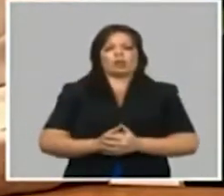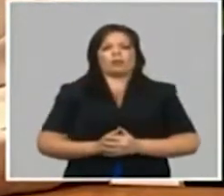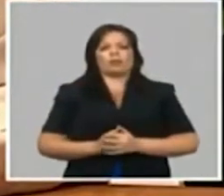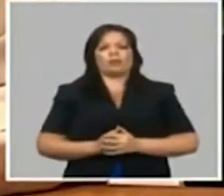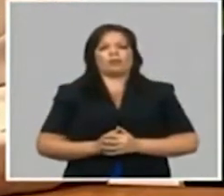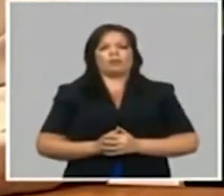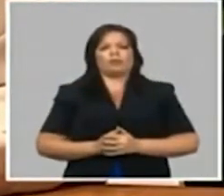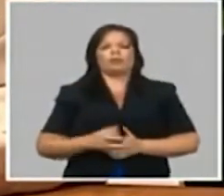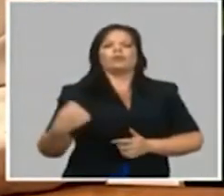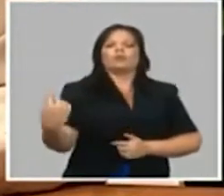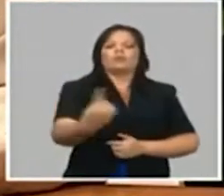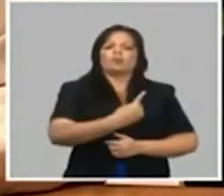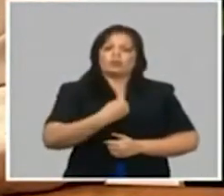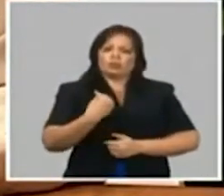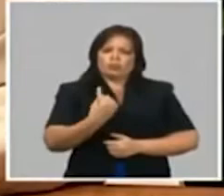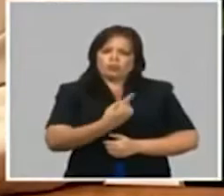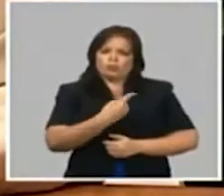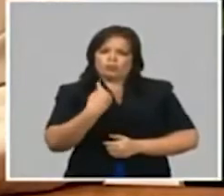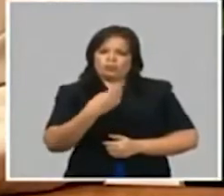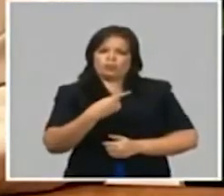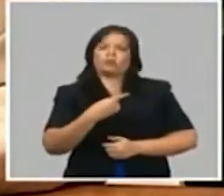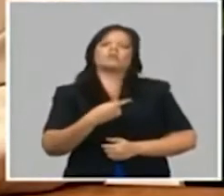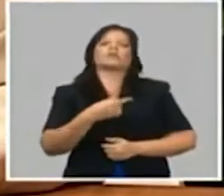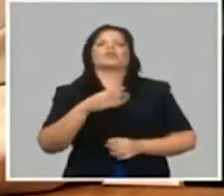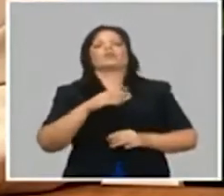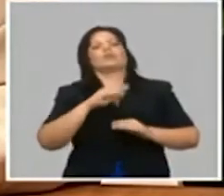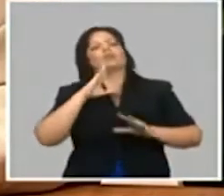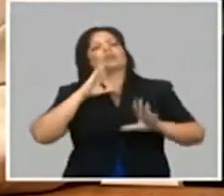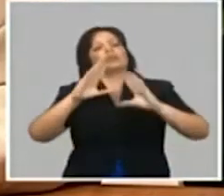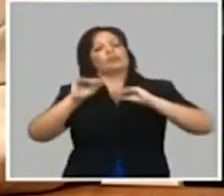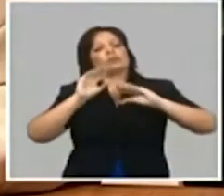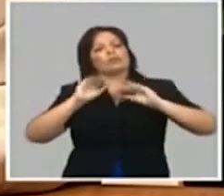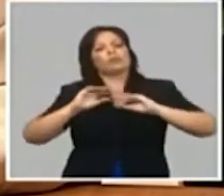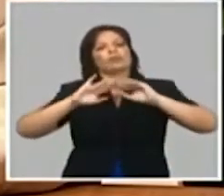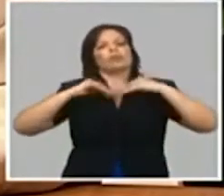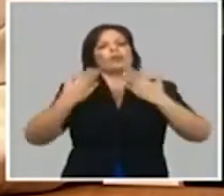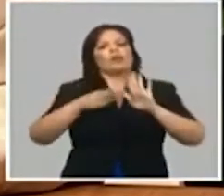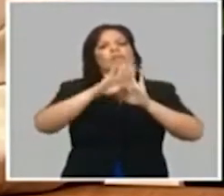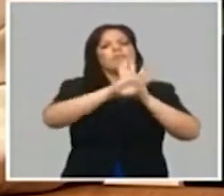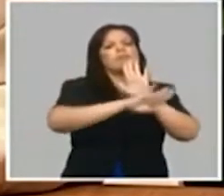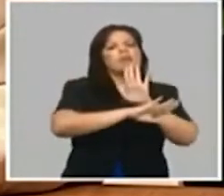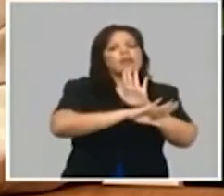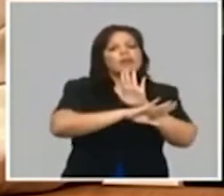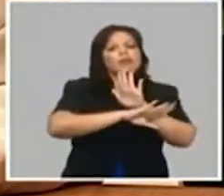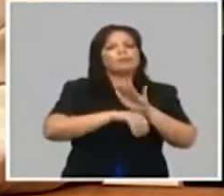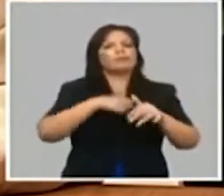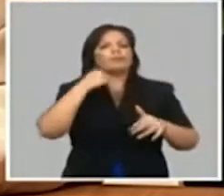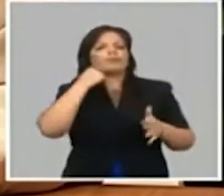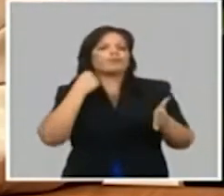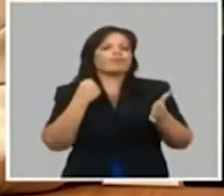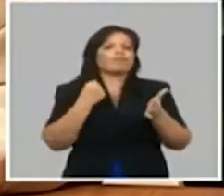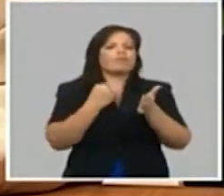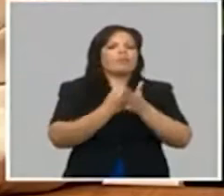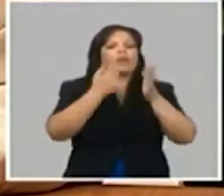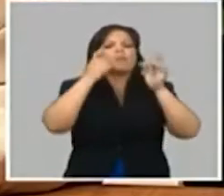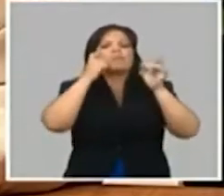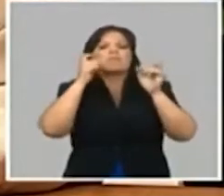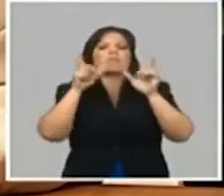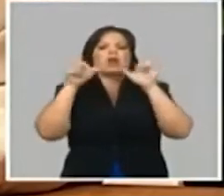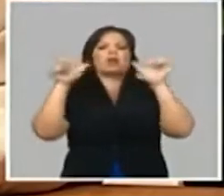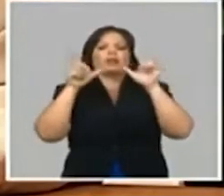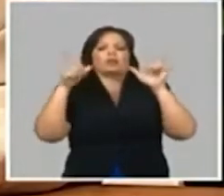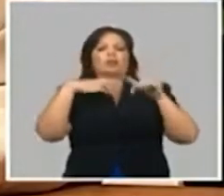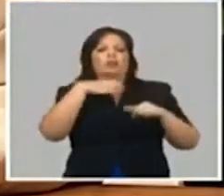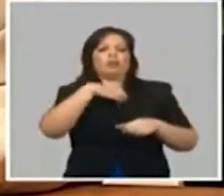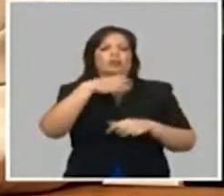En nuestra intervención nos referiremos a las medidas de mayor impacto tienen a la